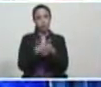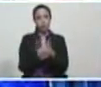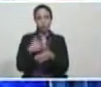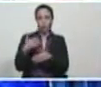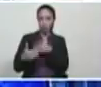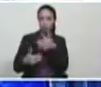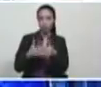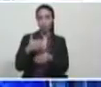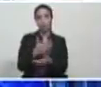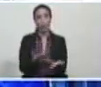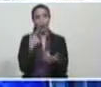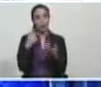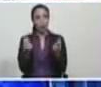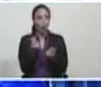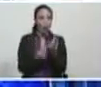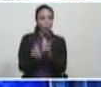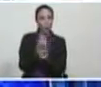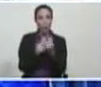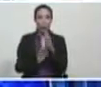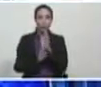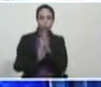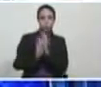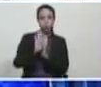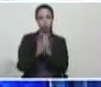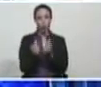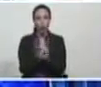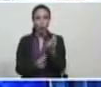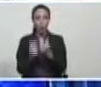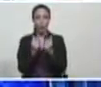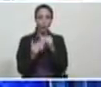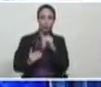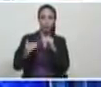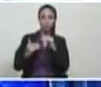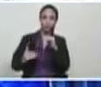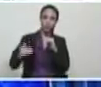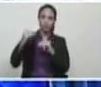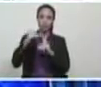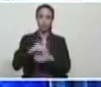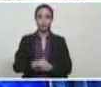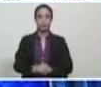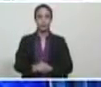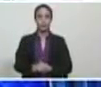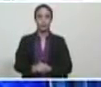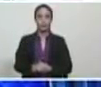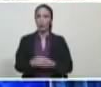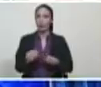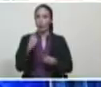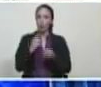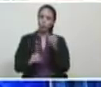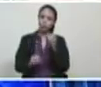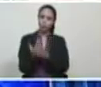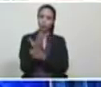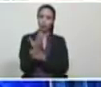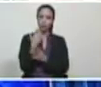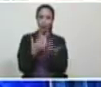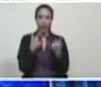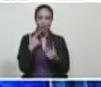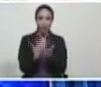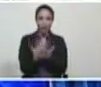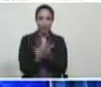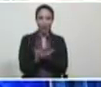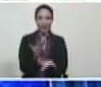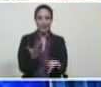encima de la economía. Tenemos que ir gestando el surgimiento de una economía real,